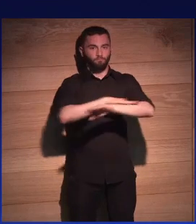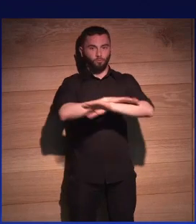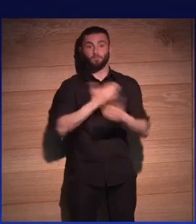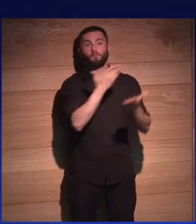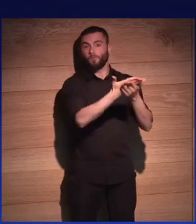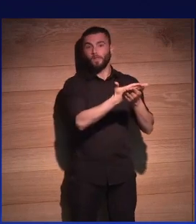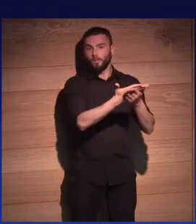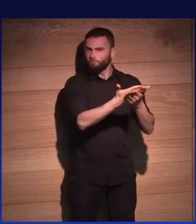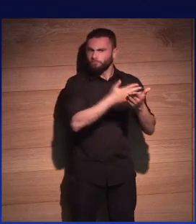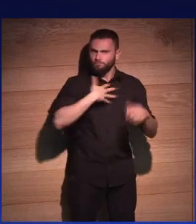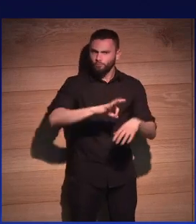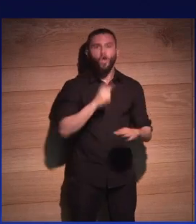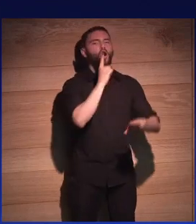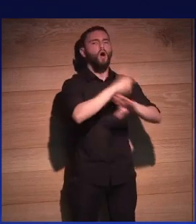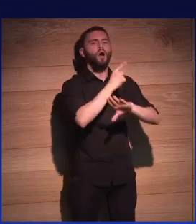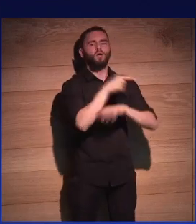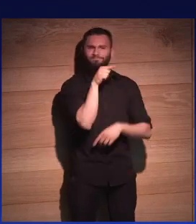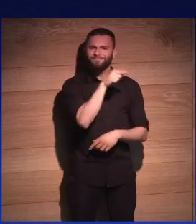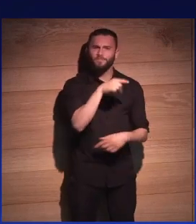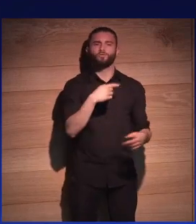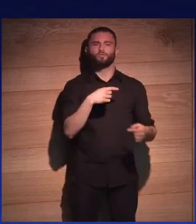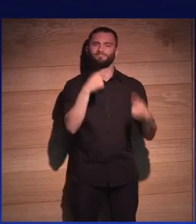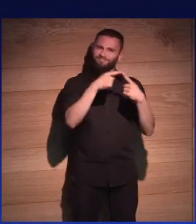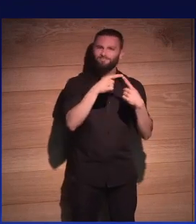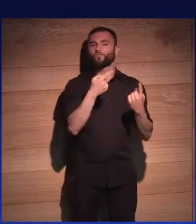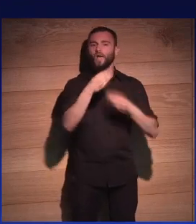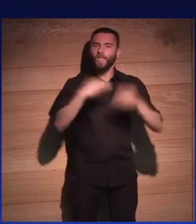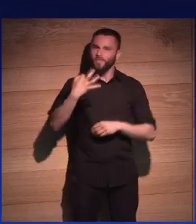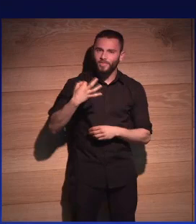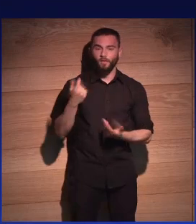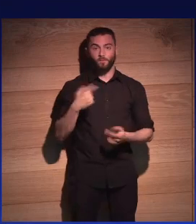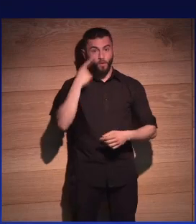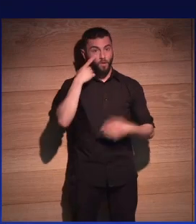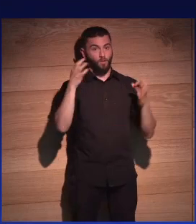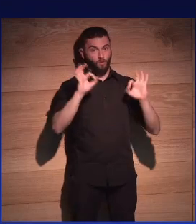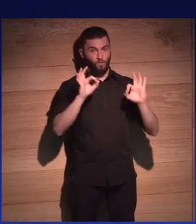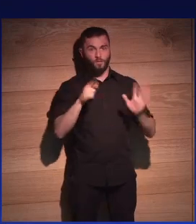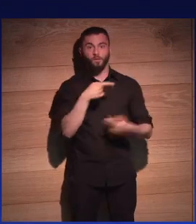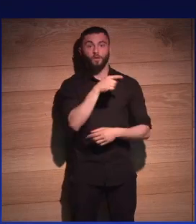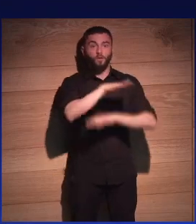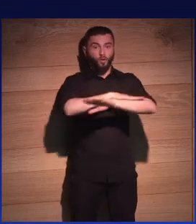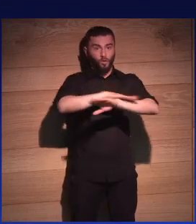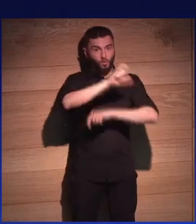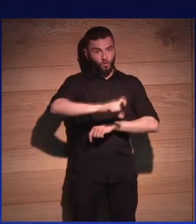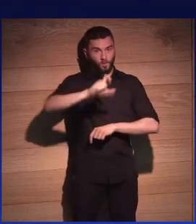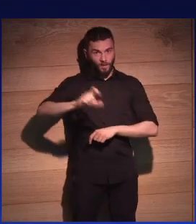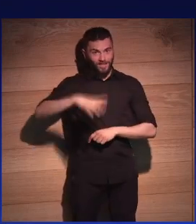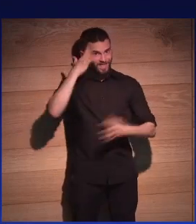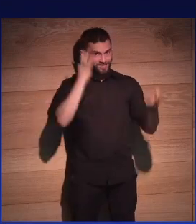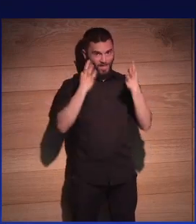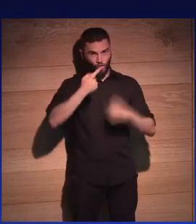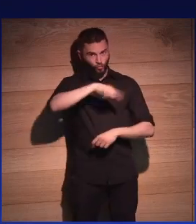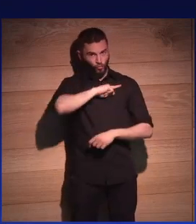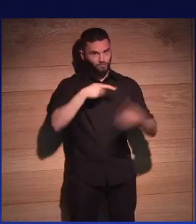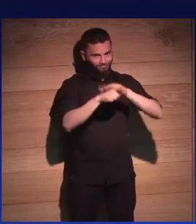¿no? De decir, obligarles, por ejemplo, a que hagan esto. Y ojo, no os olvidéis que los gobernantes también gestionan un montón de nuestros datos y